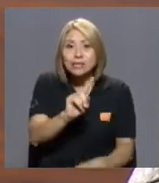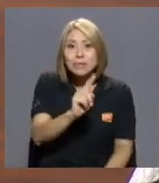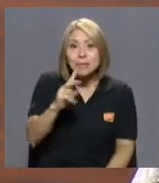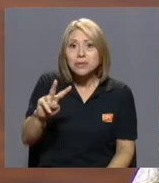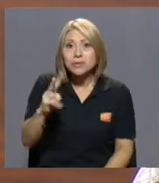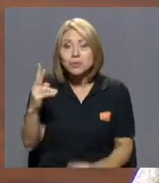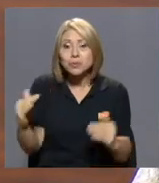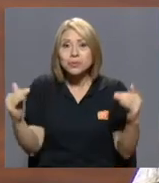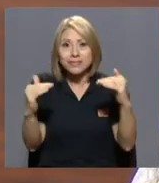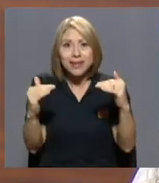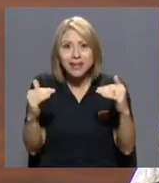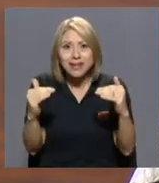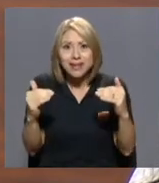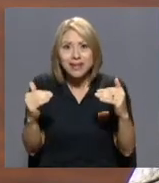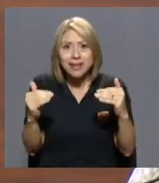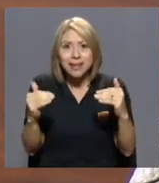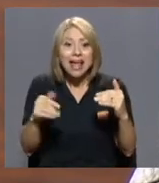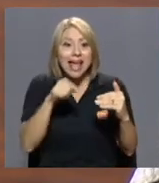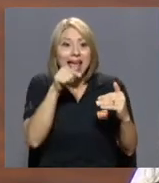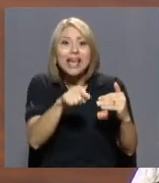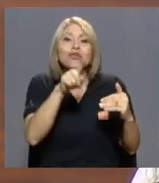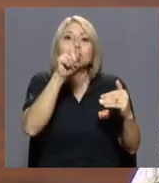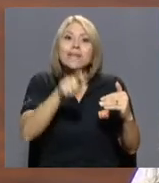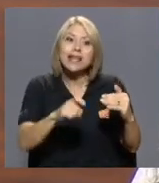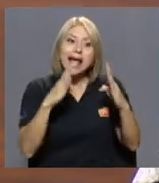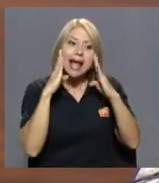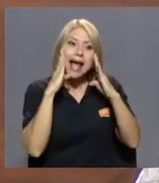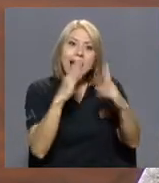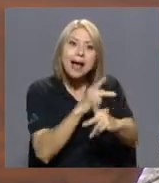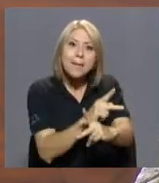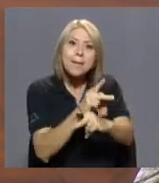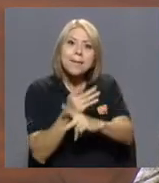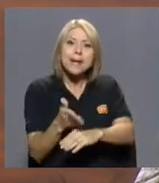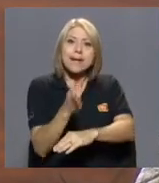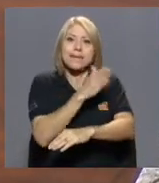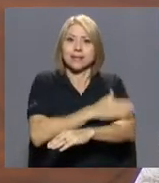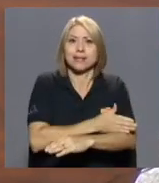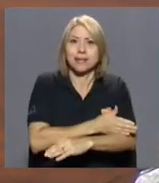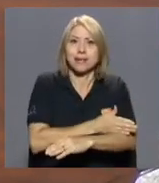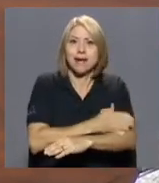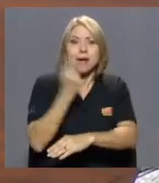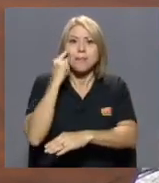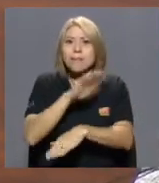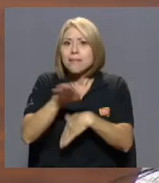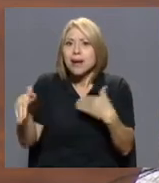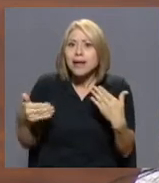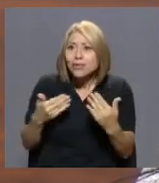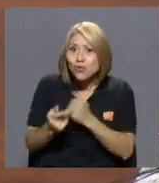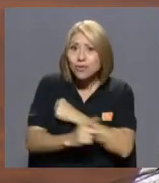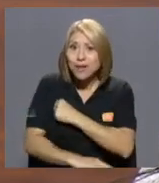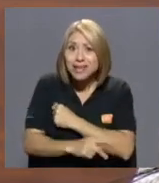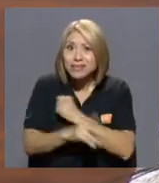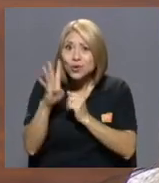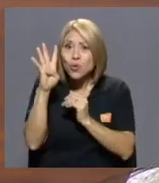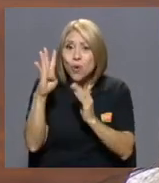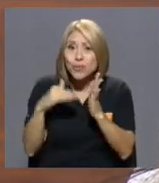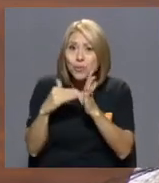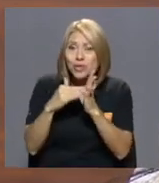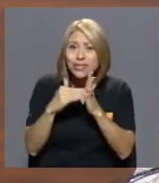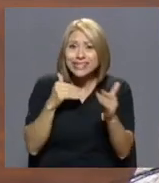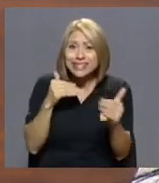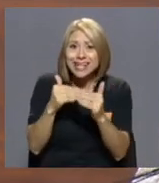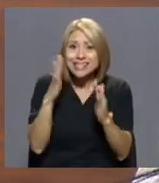los que deberían, digamos, atajar la cuestión de manera preventiva para todo el país, es decir, para 4 millones, casi 5 millones de